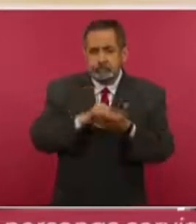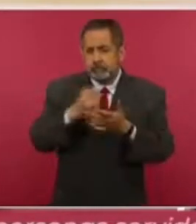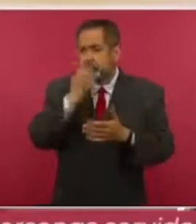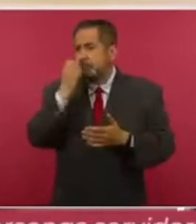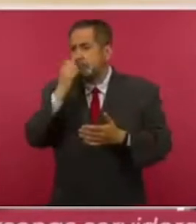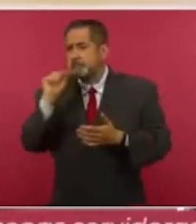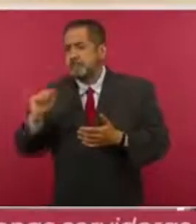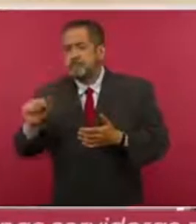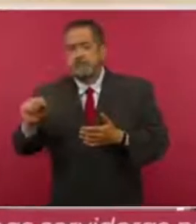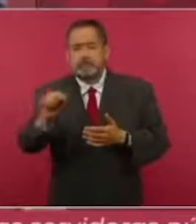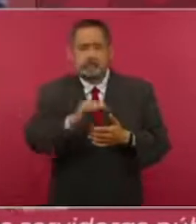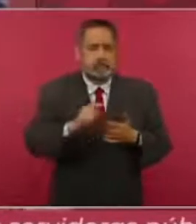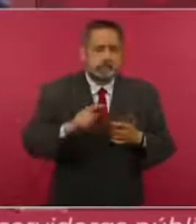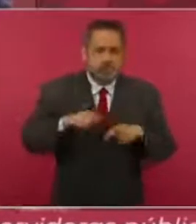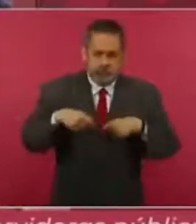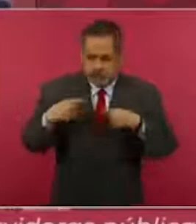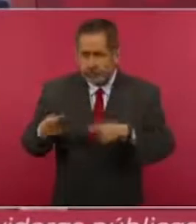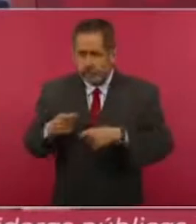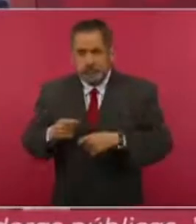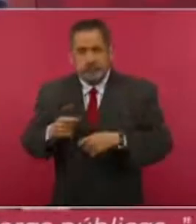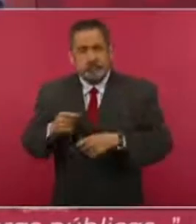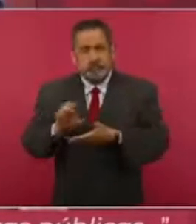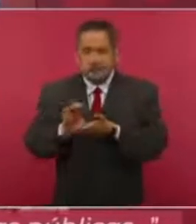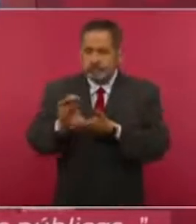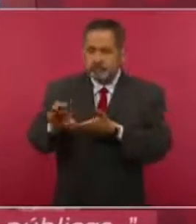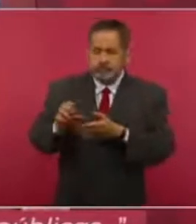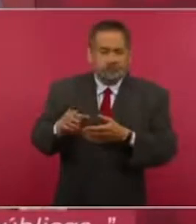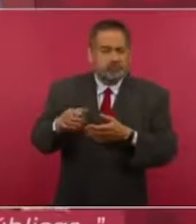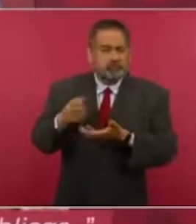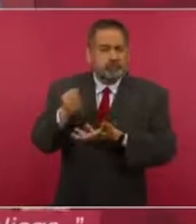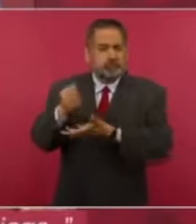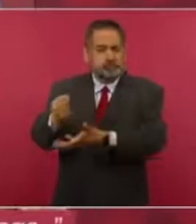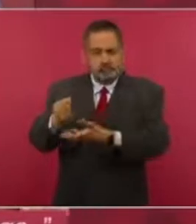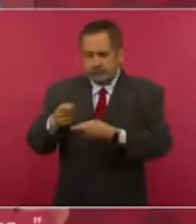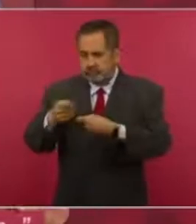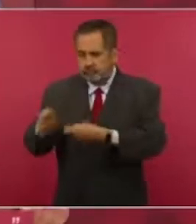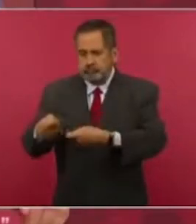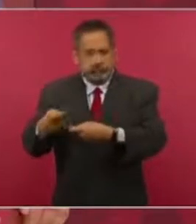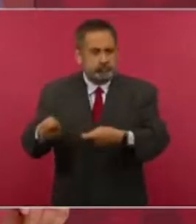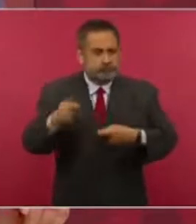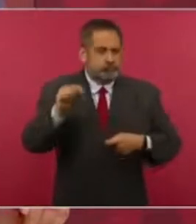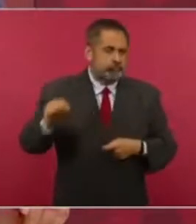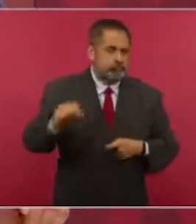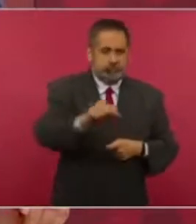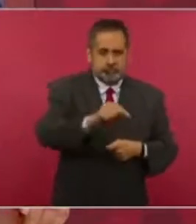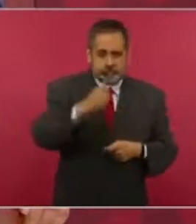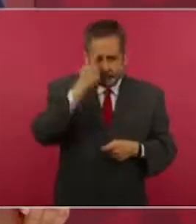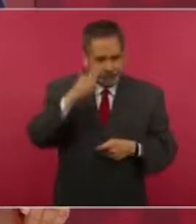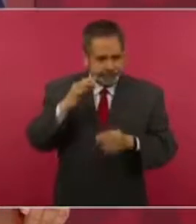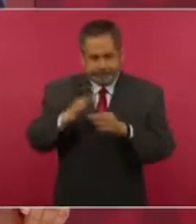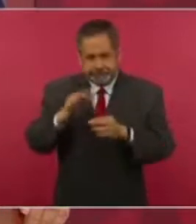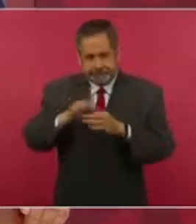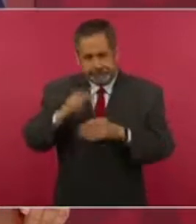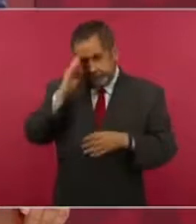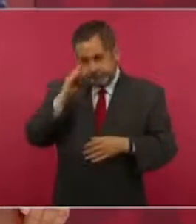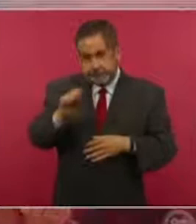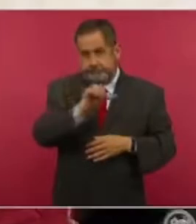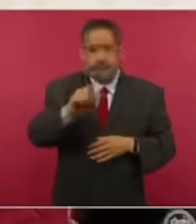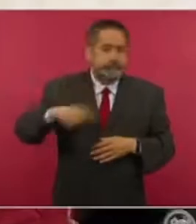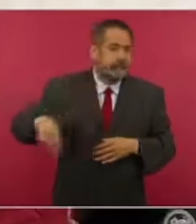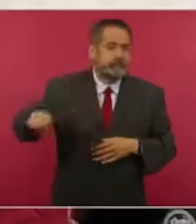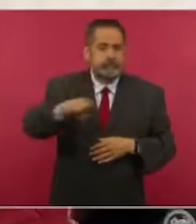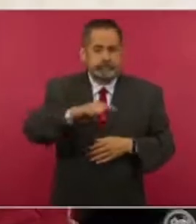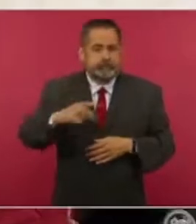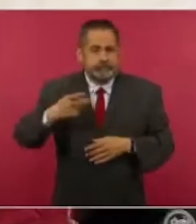escuelas que se les están entregando sus presupuestos de manera directa a las